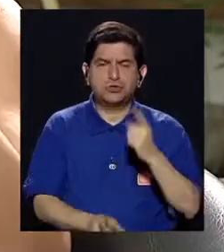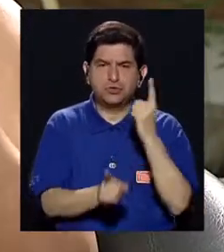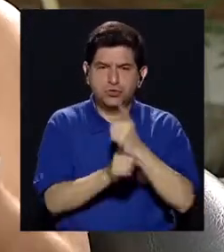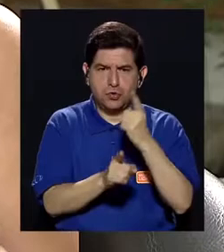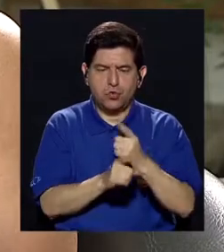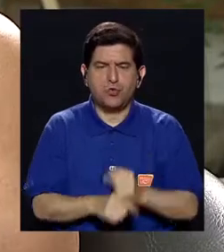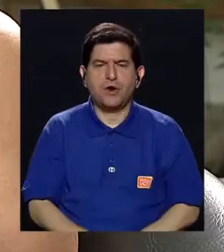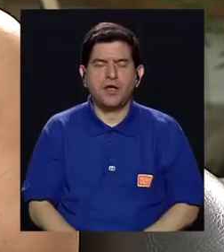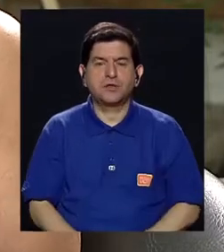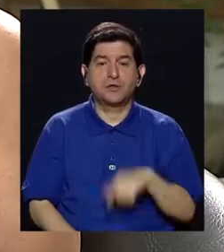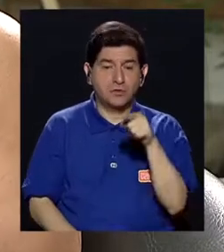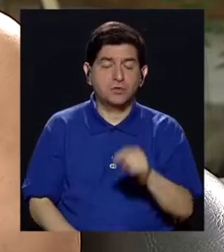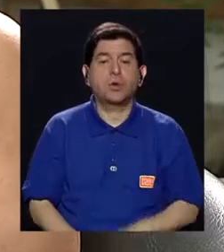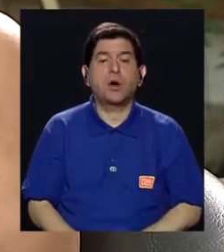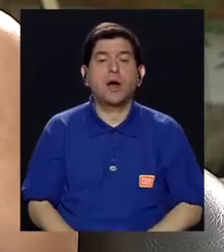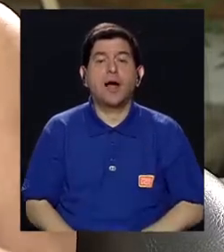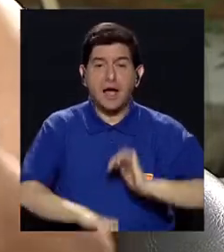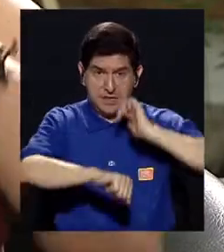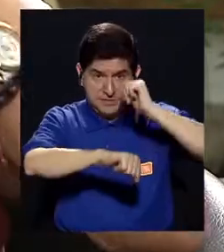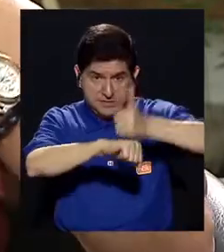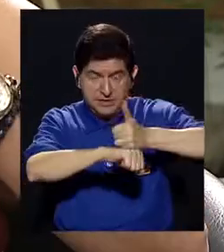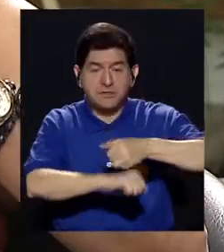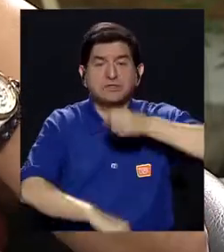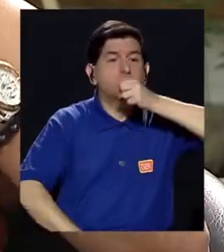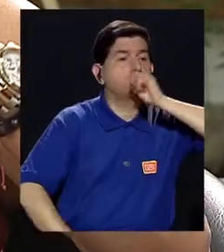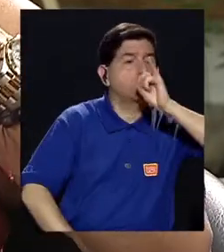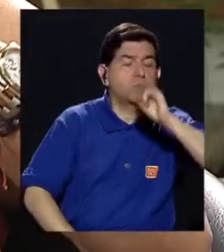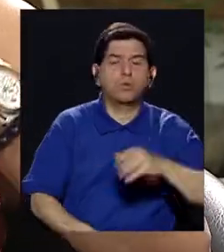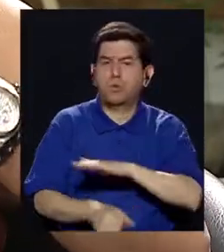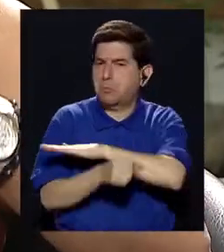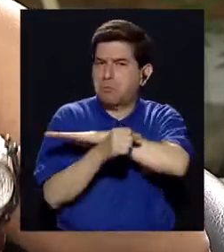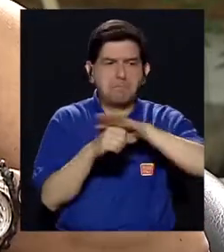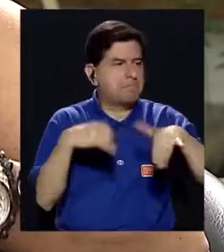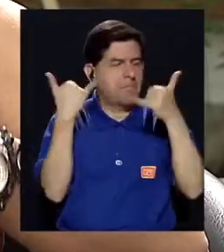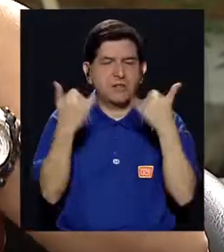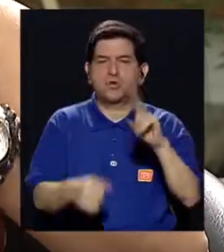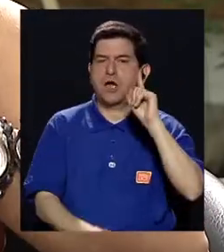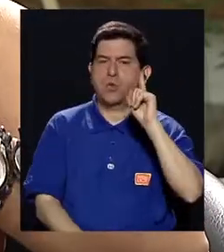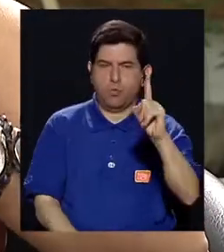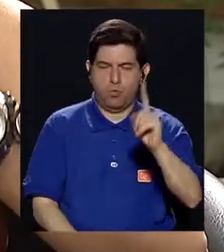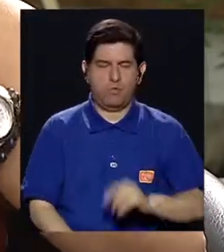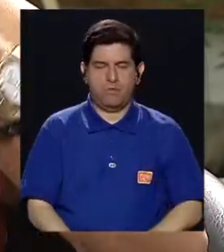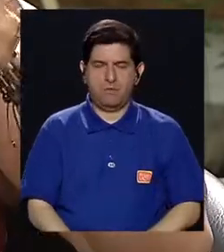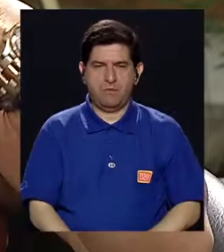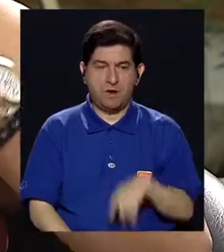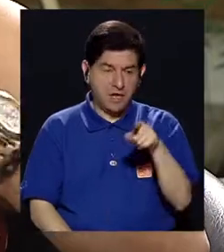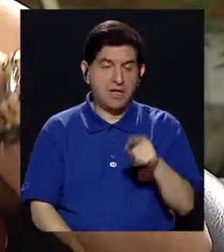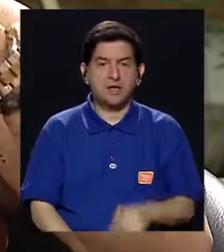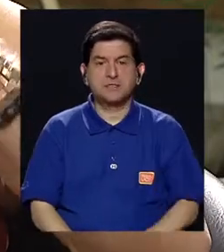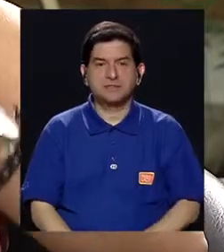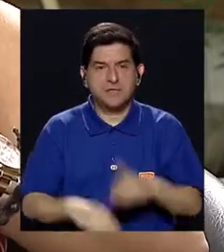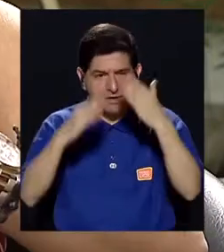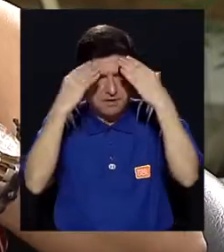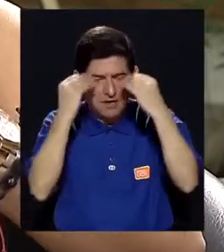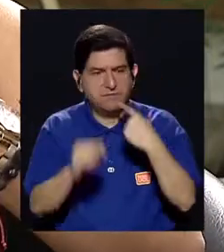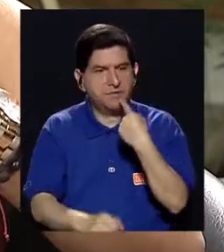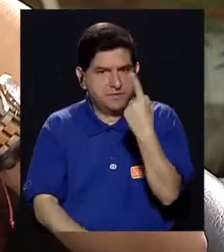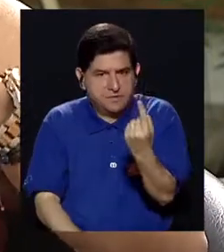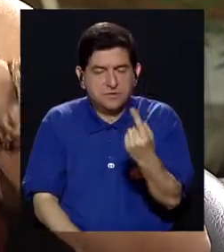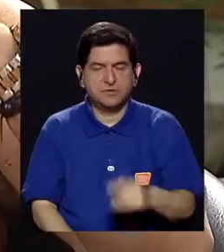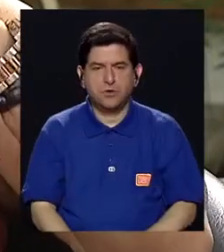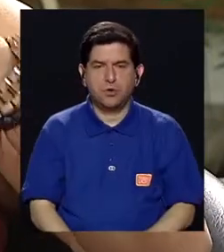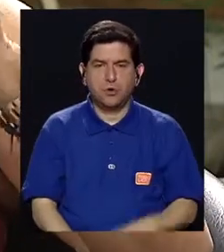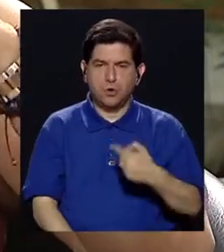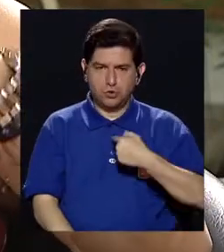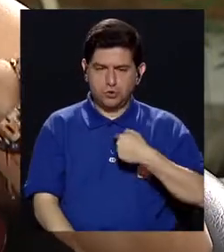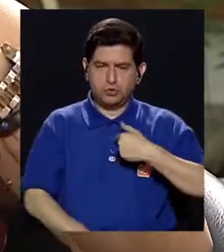forma correcta el condón, es suficiente con un condón, y además eso es la indicación.